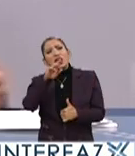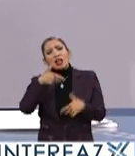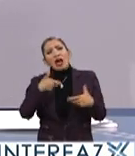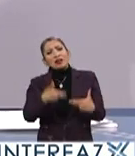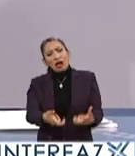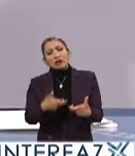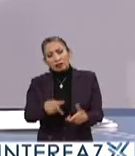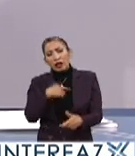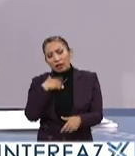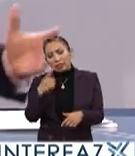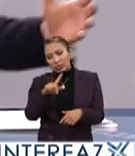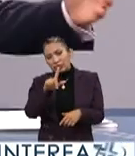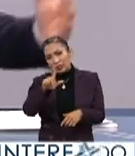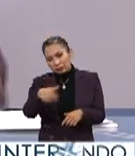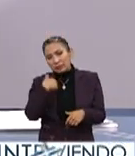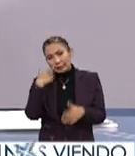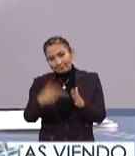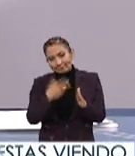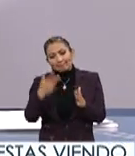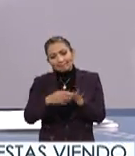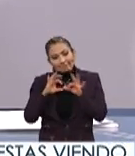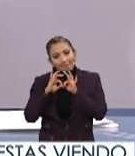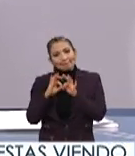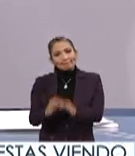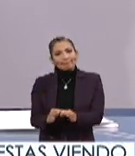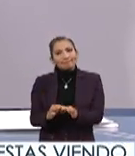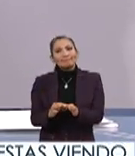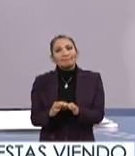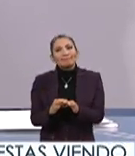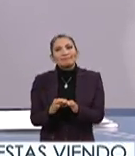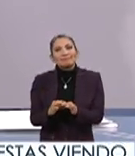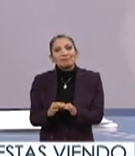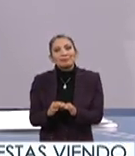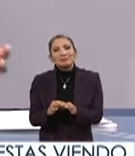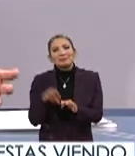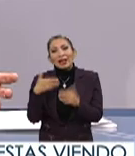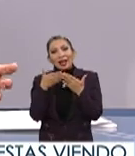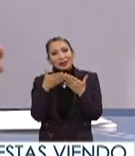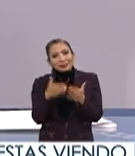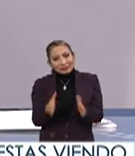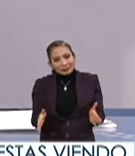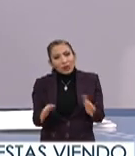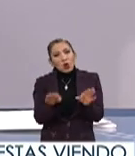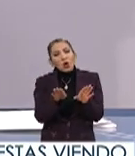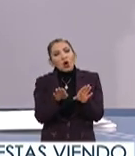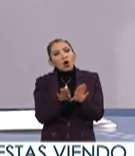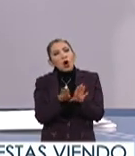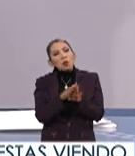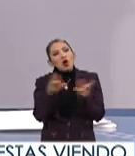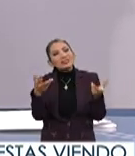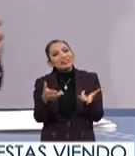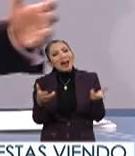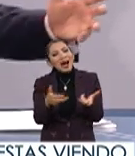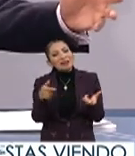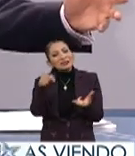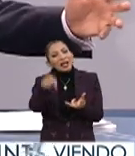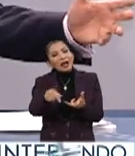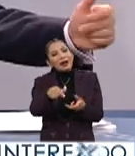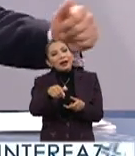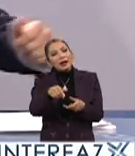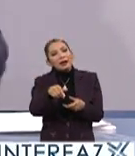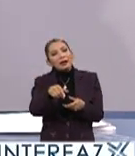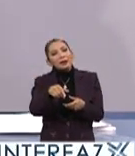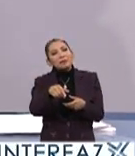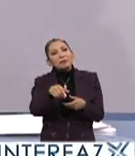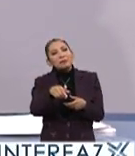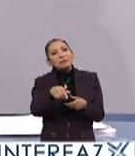lo estaremos muy de la mano contigo, Carlos, precisamente abriendo cómo también se genera ahí